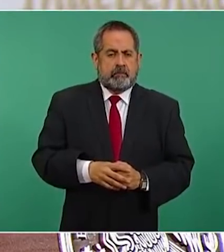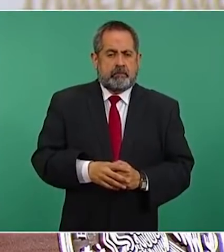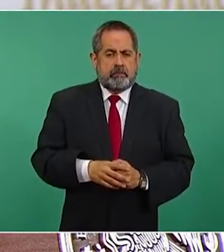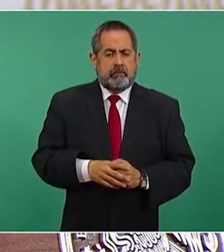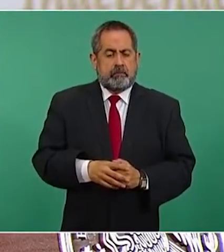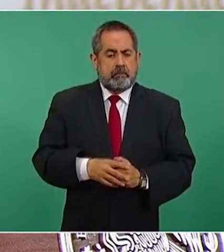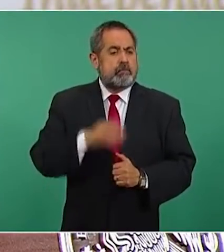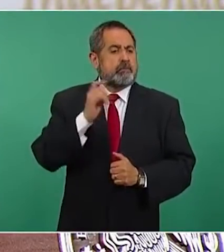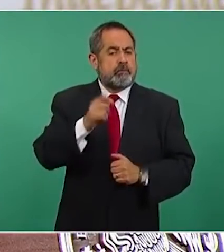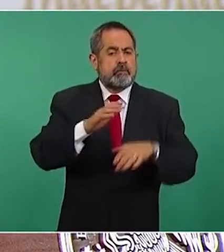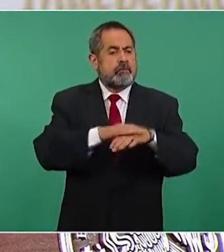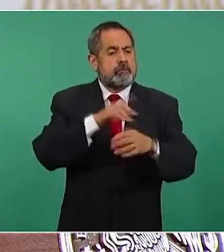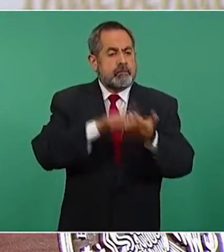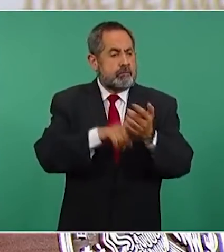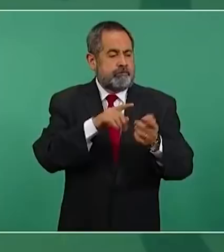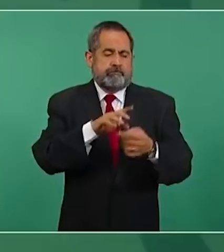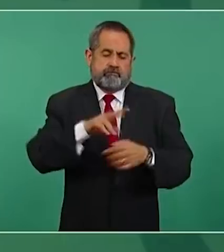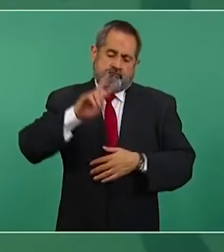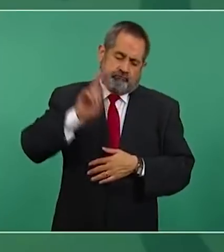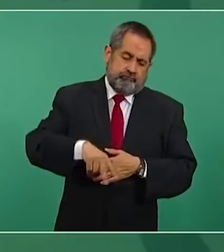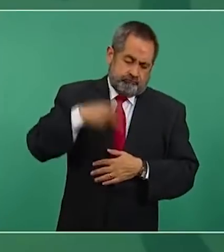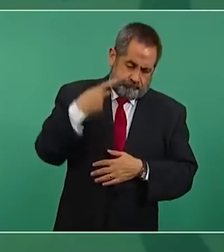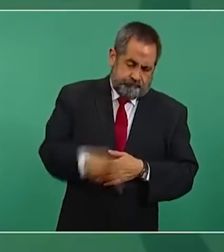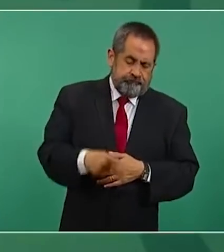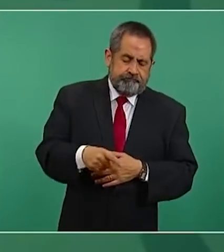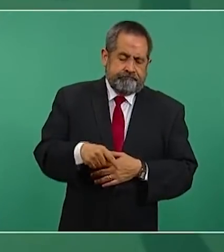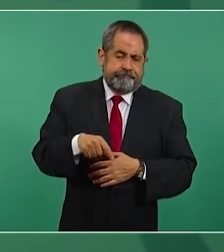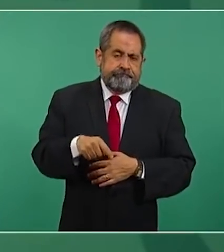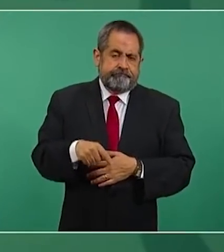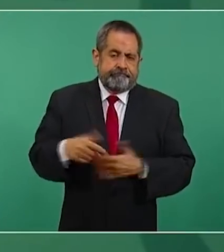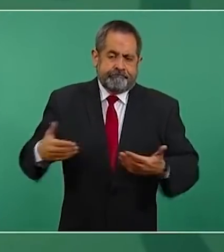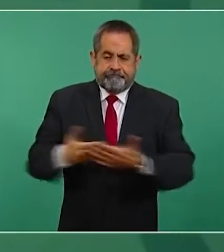porque se trata de nuestros paisanos también